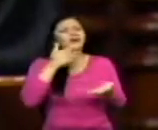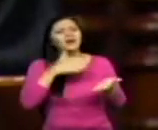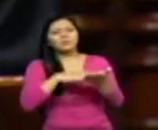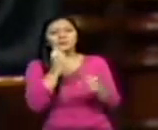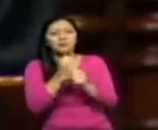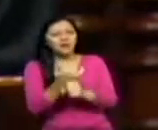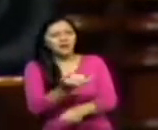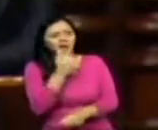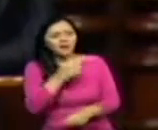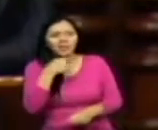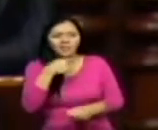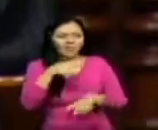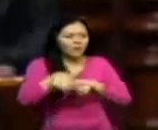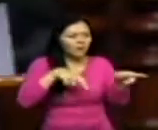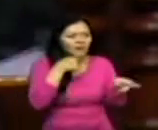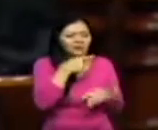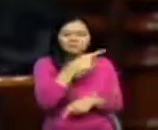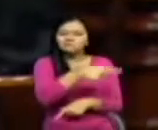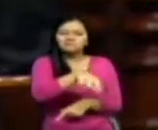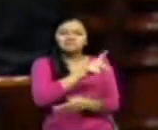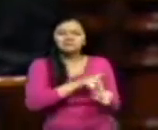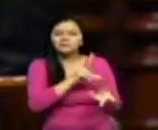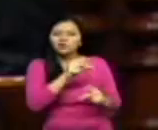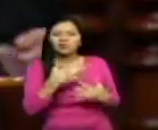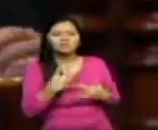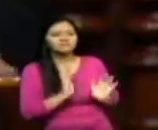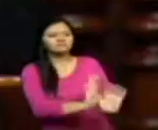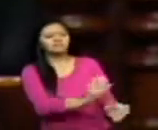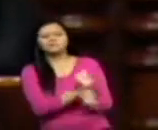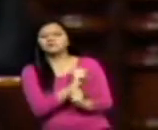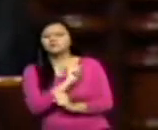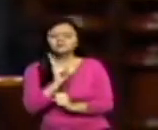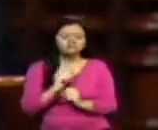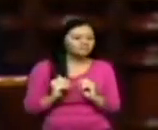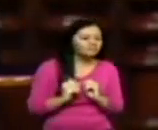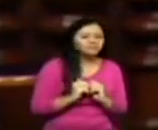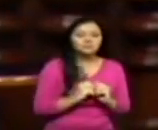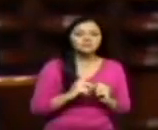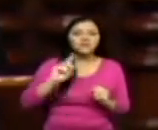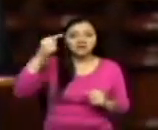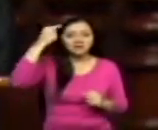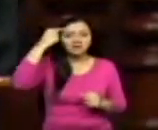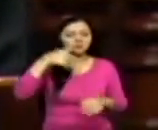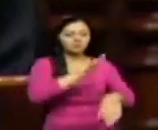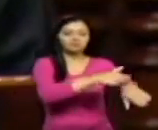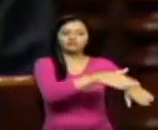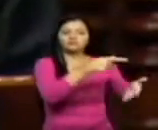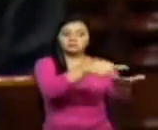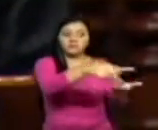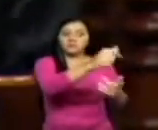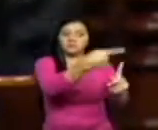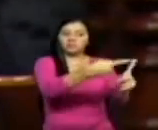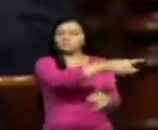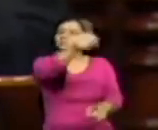remotos de este gran país, a donde el Estado a veces no llega.